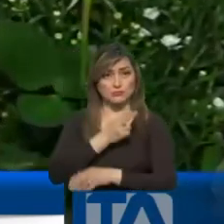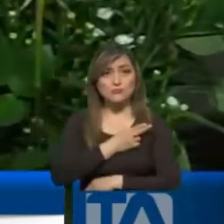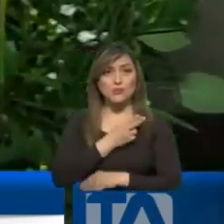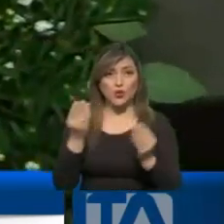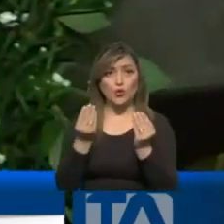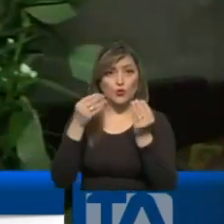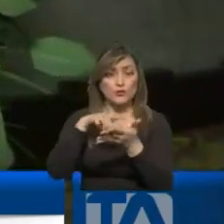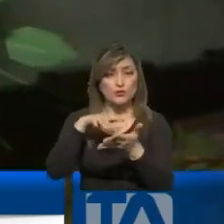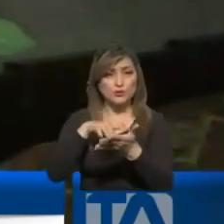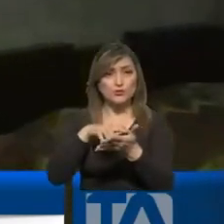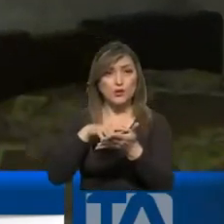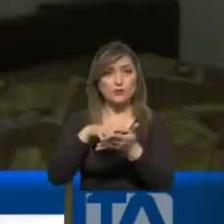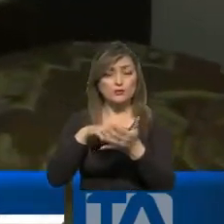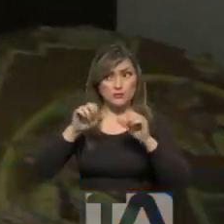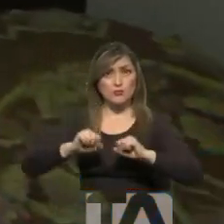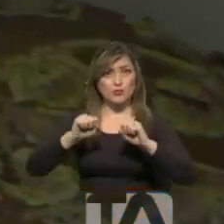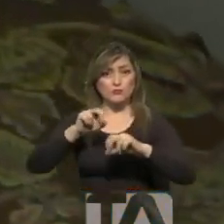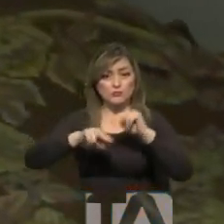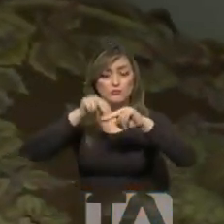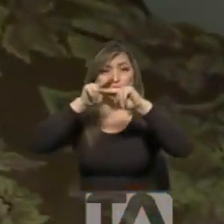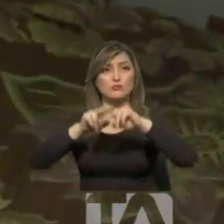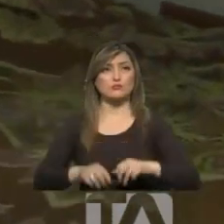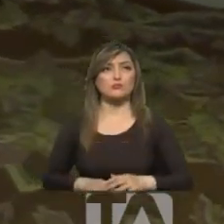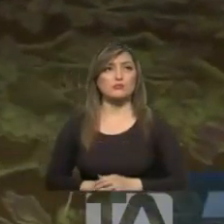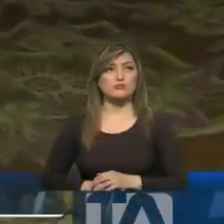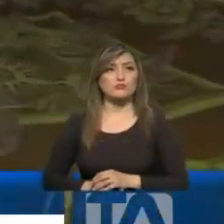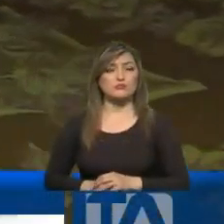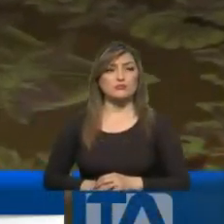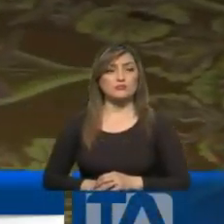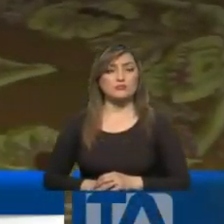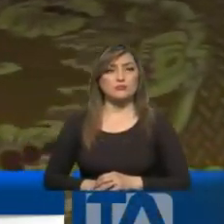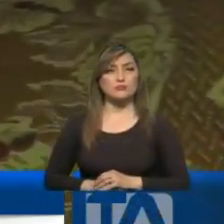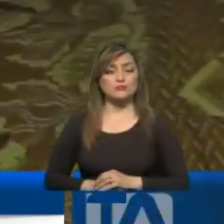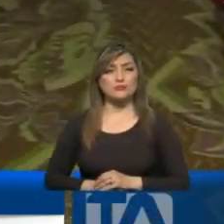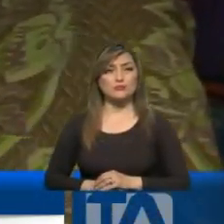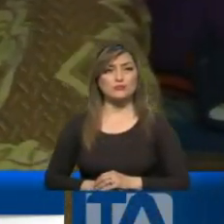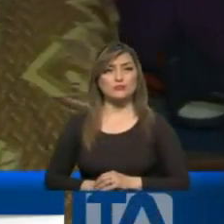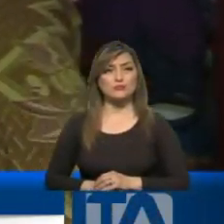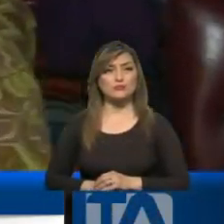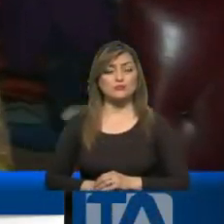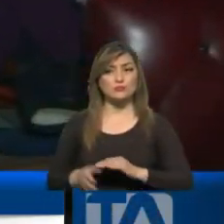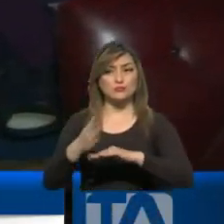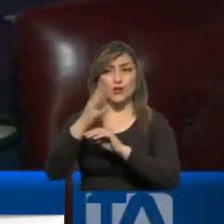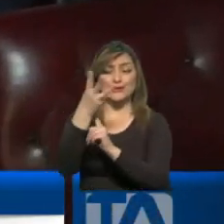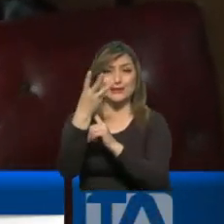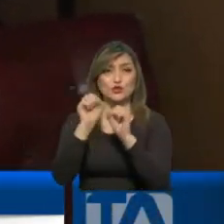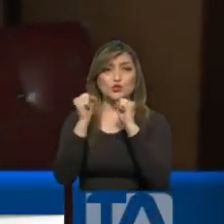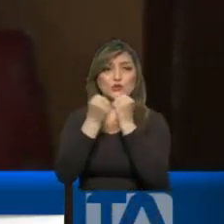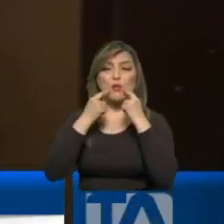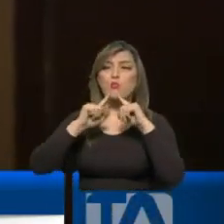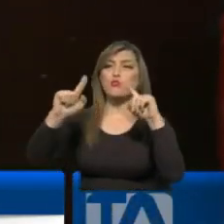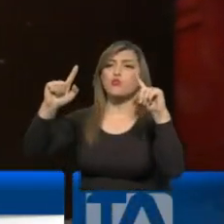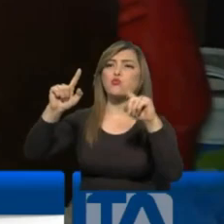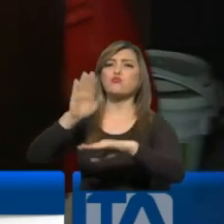de Jóvenes Estudiantes también para poder realizar este proyecto? Sí, ante redes sociales pues se unieron este